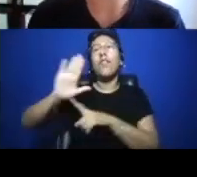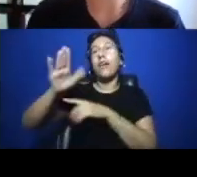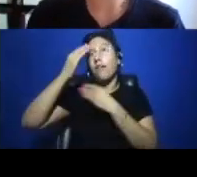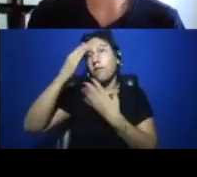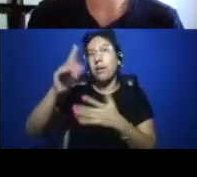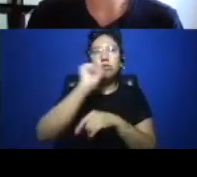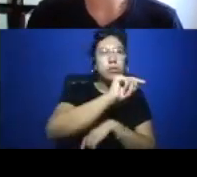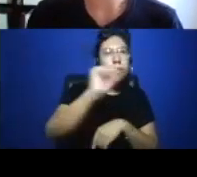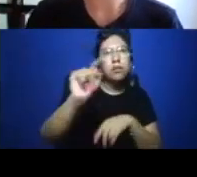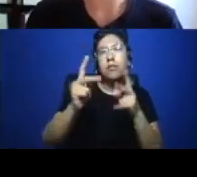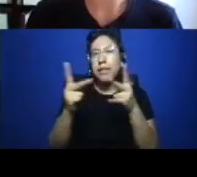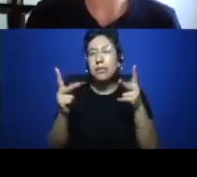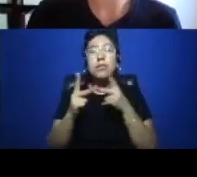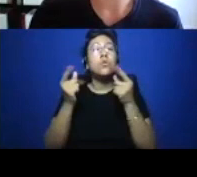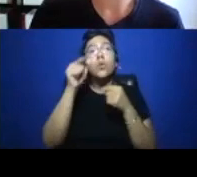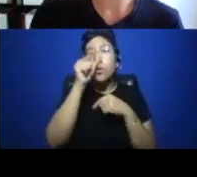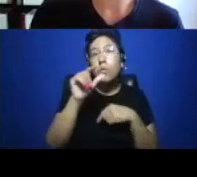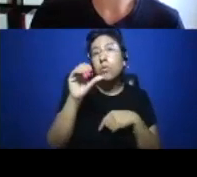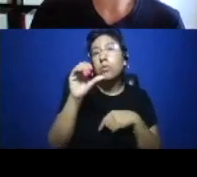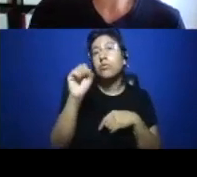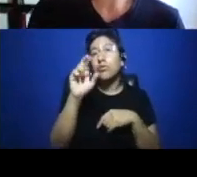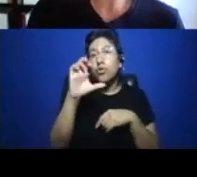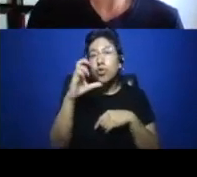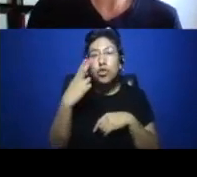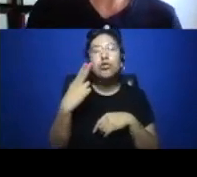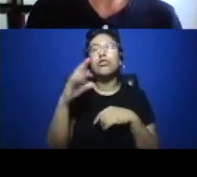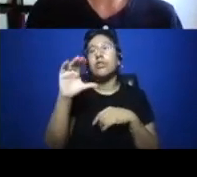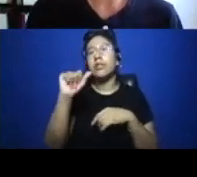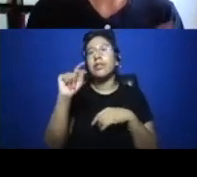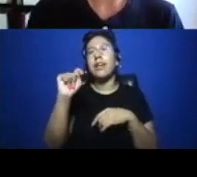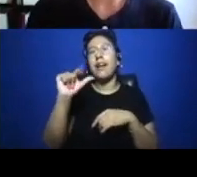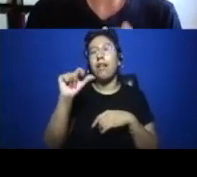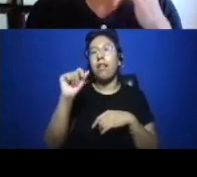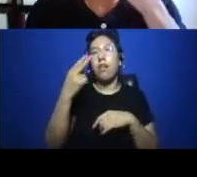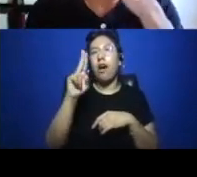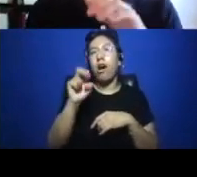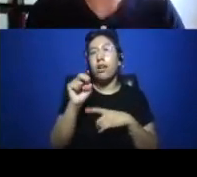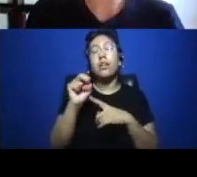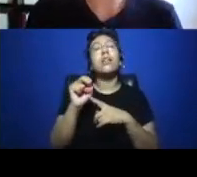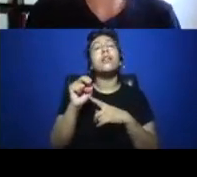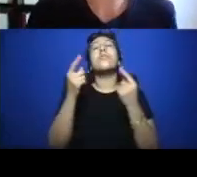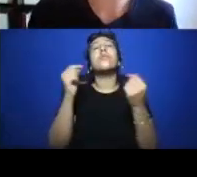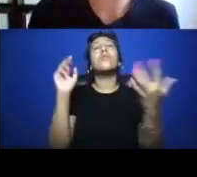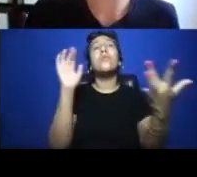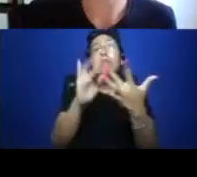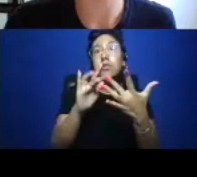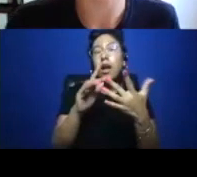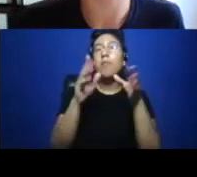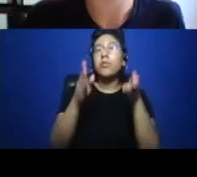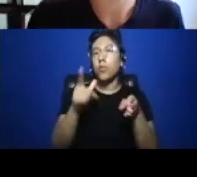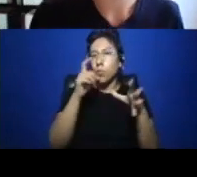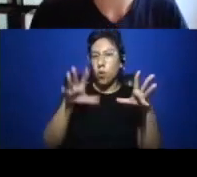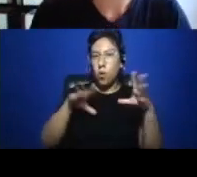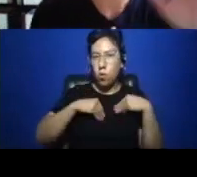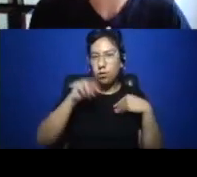tú buscas a alguien y ellos te buscan a ti, así que ustedes juntos hacen esto y ven cómo se aparecen. A veces pueden